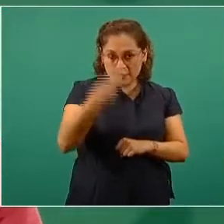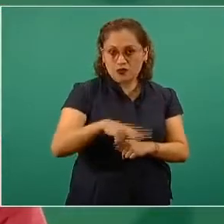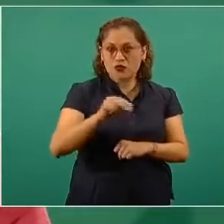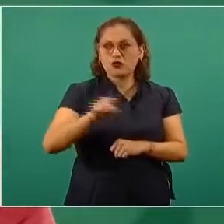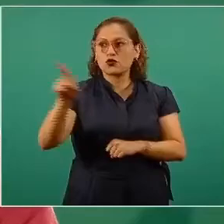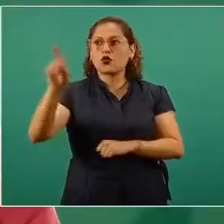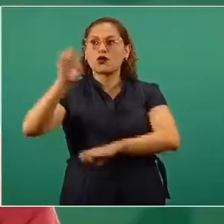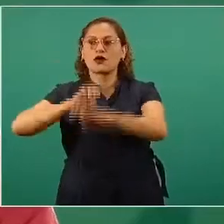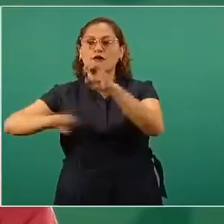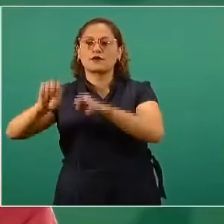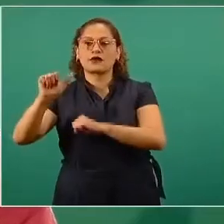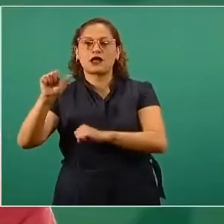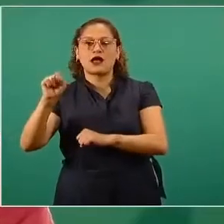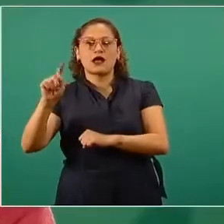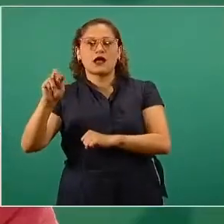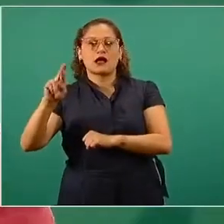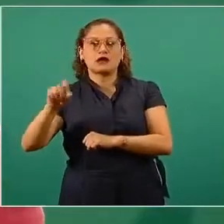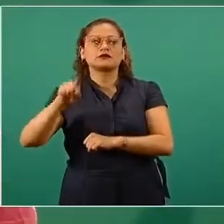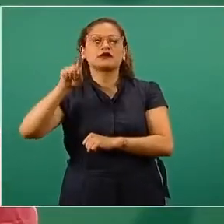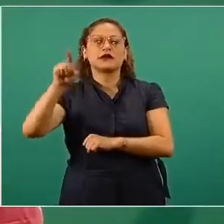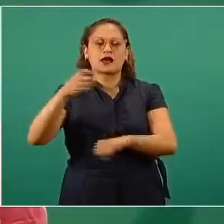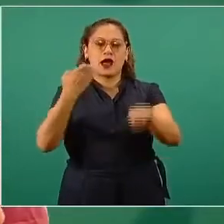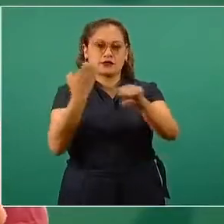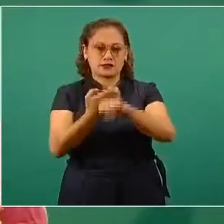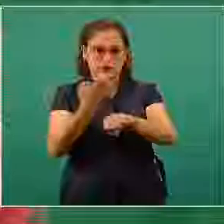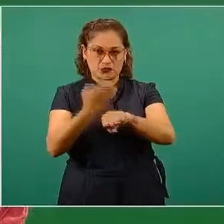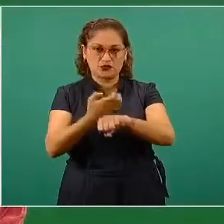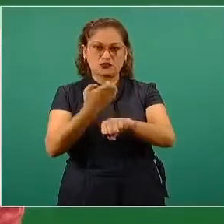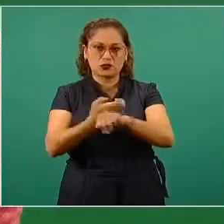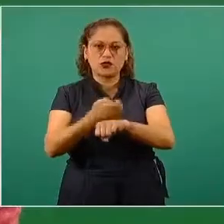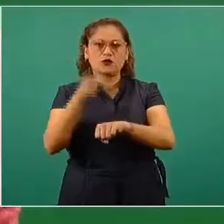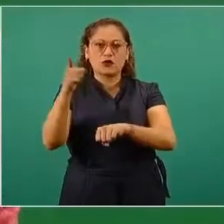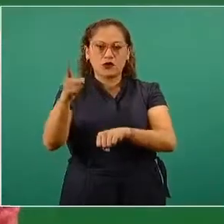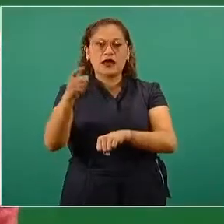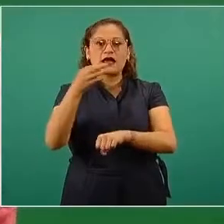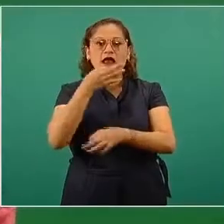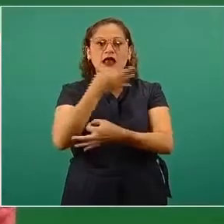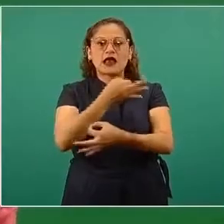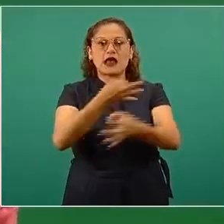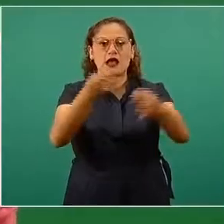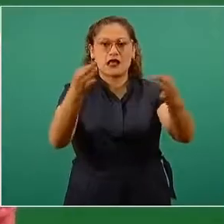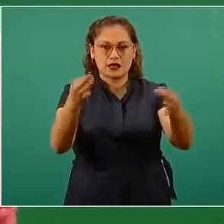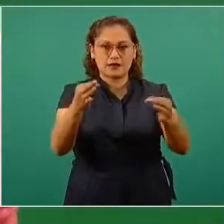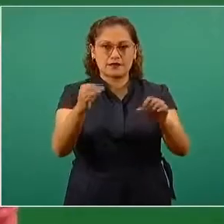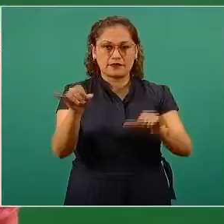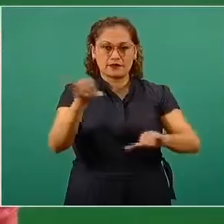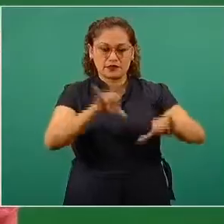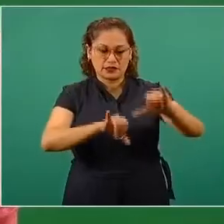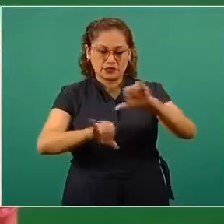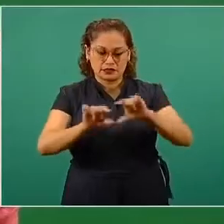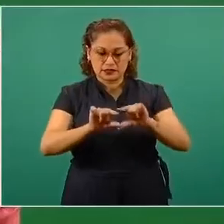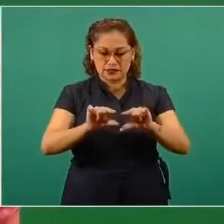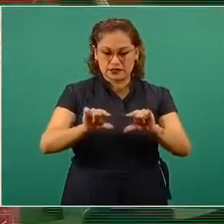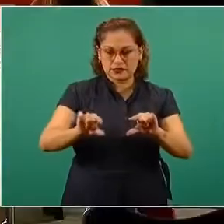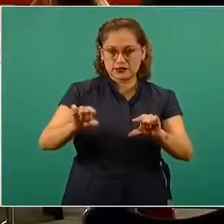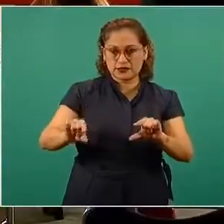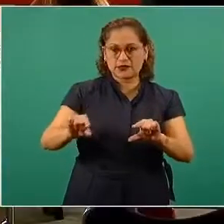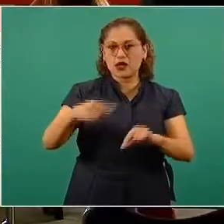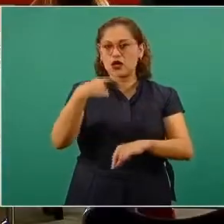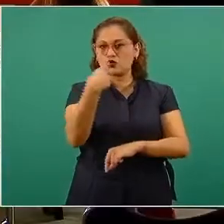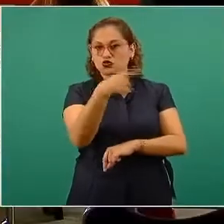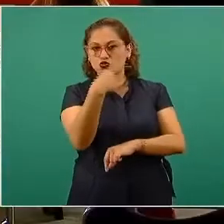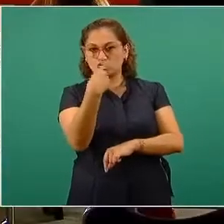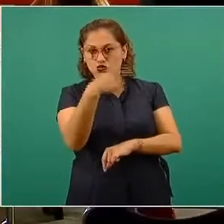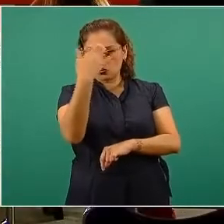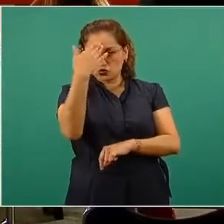su matriz en Oxford, está planteando que se necesitan unos días más para un proceso específico, técnico,